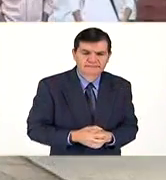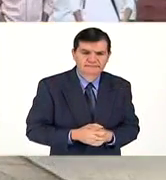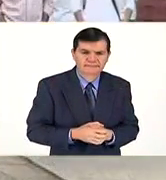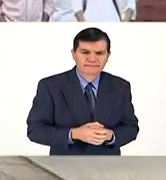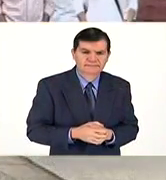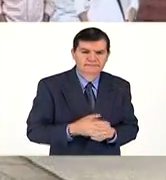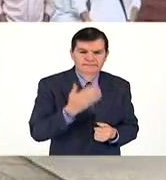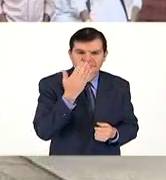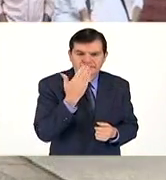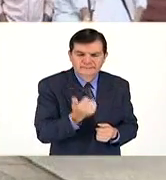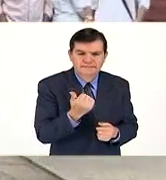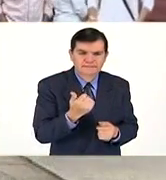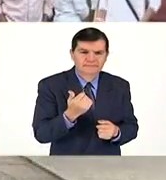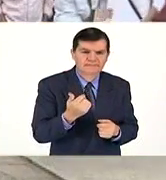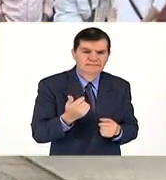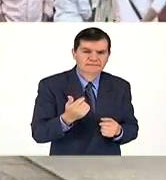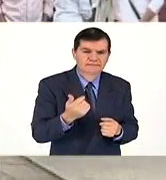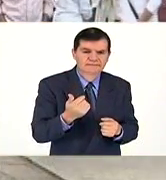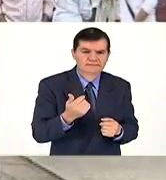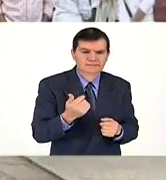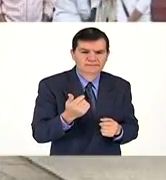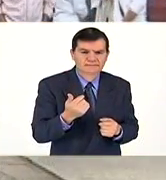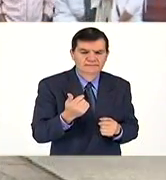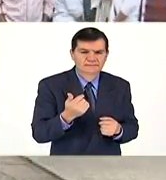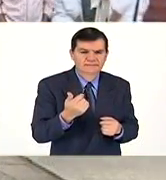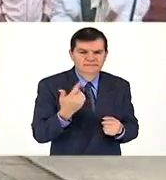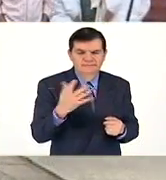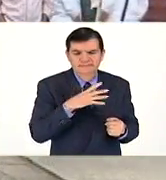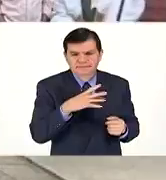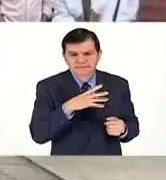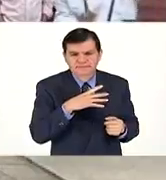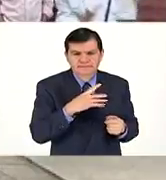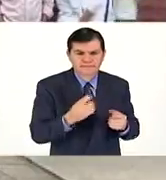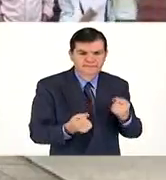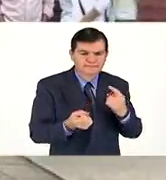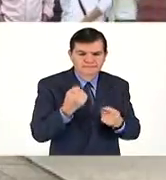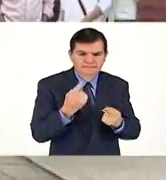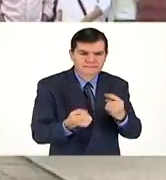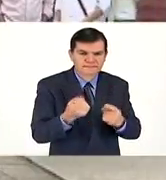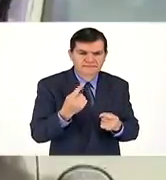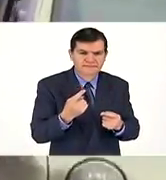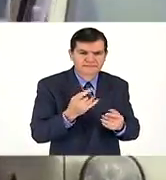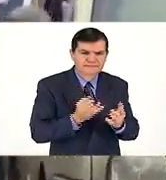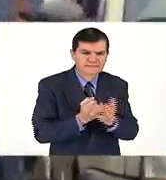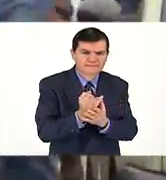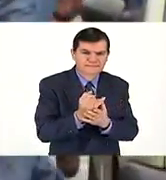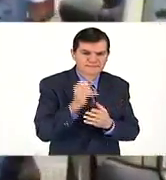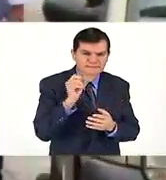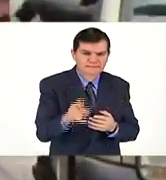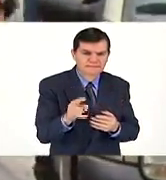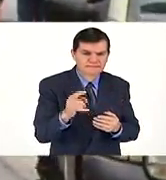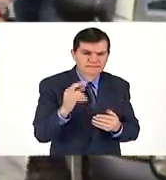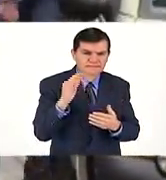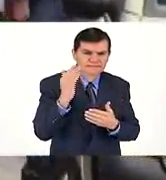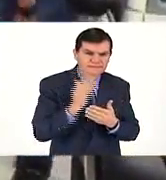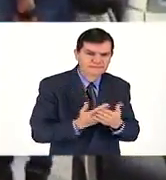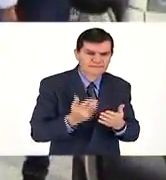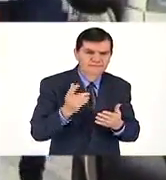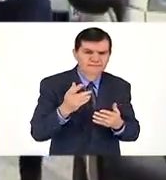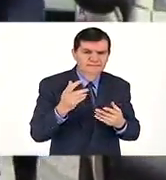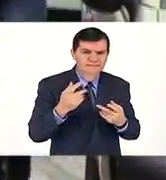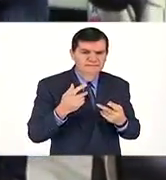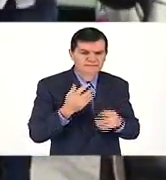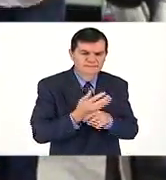No hubo, como se esperaba, que le había dicho el oficialismo que bajarían los ceros a defender